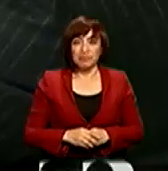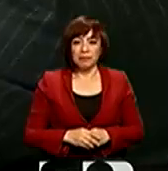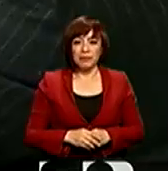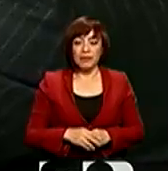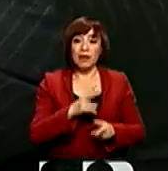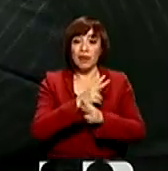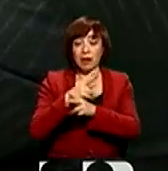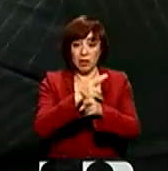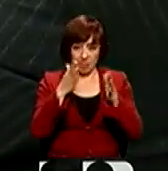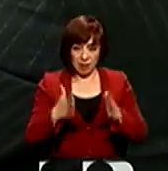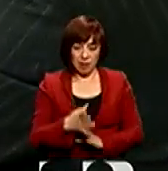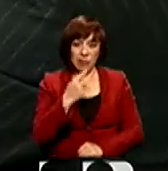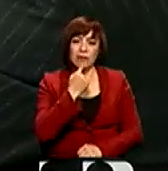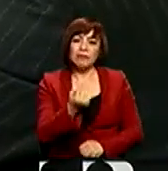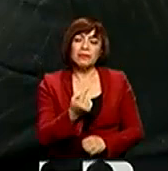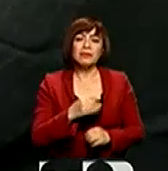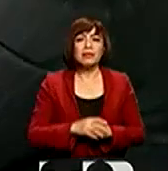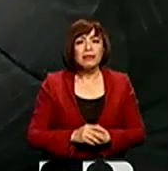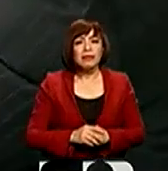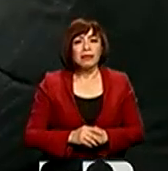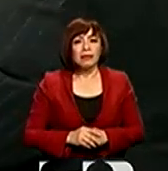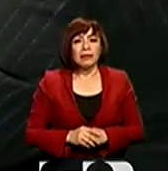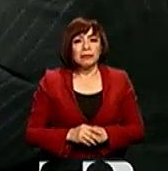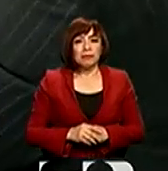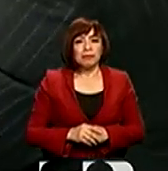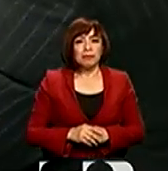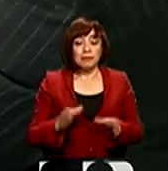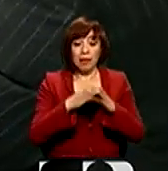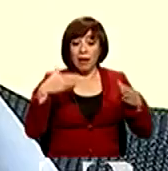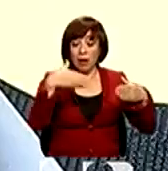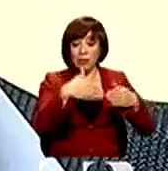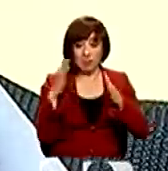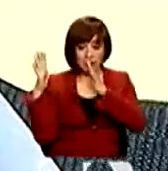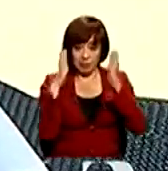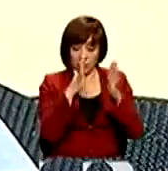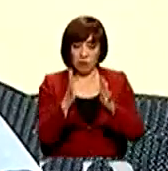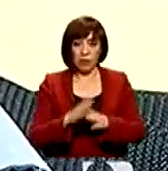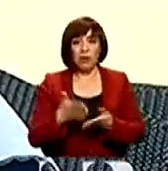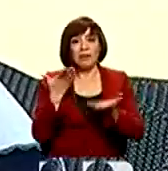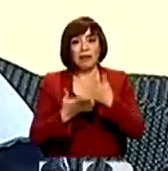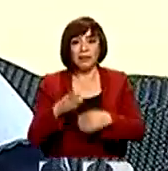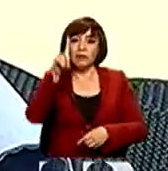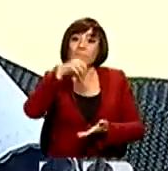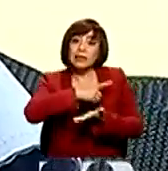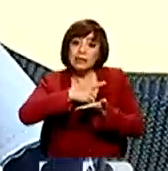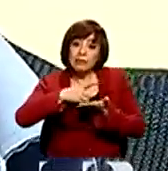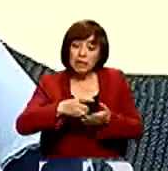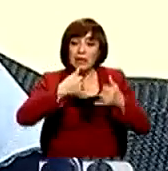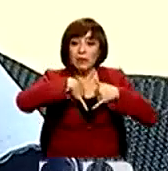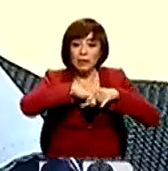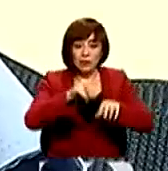el Consejo de Participación Transitorio probablemente ocupe toda esta semana en la calificación de